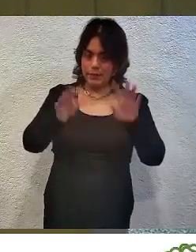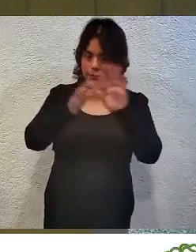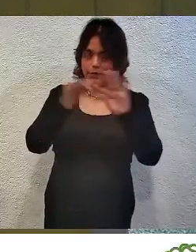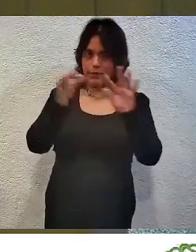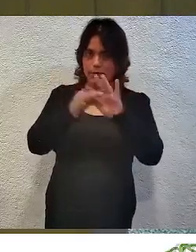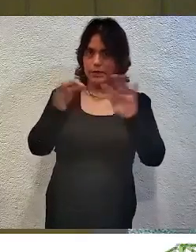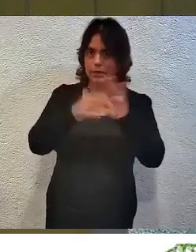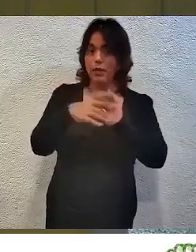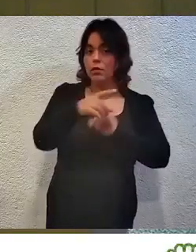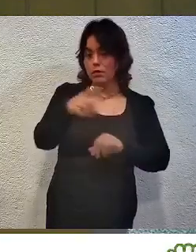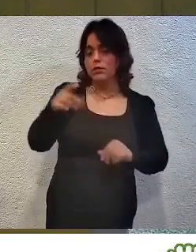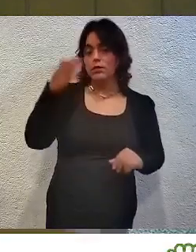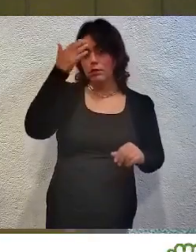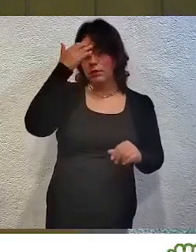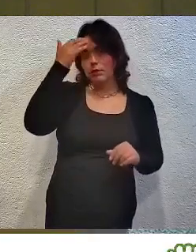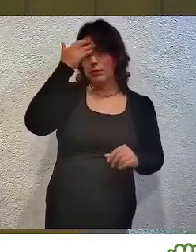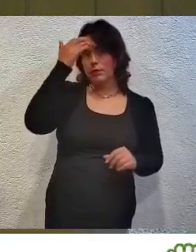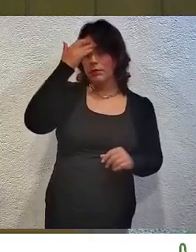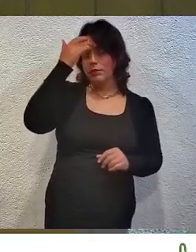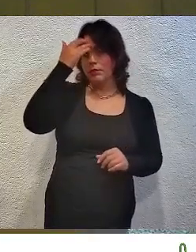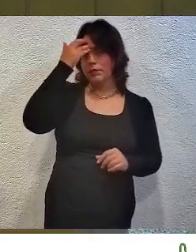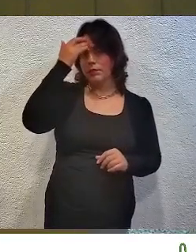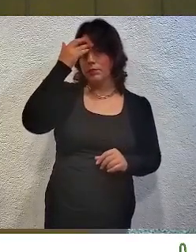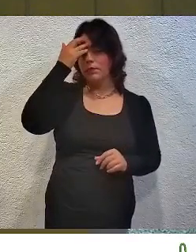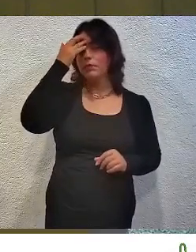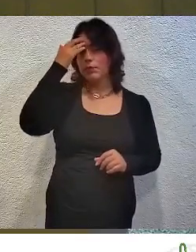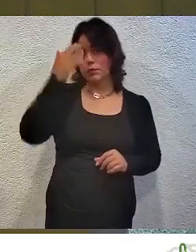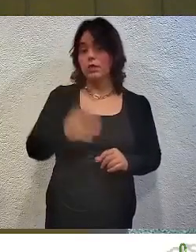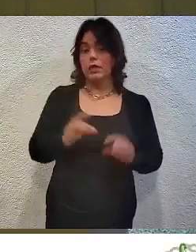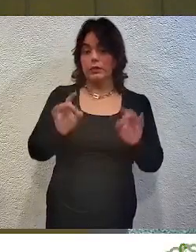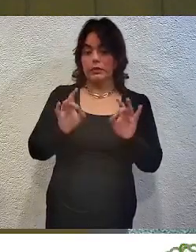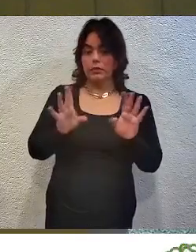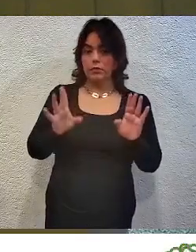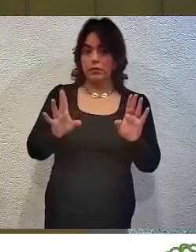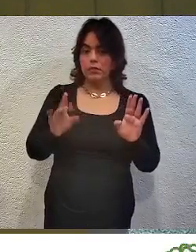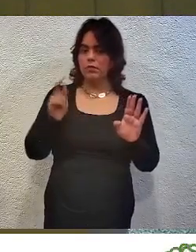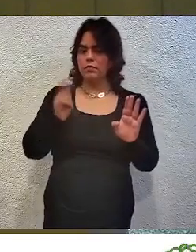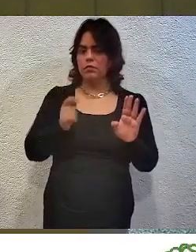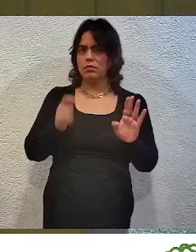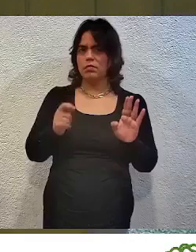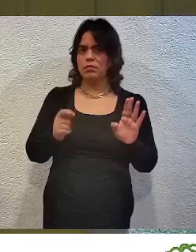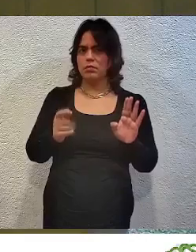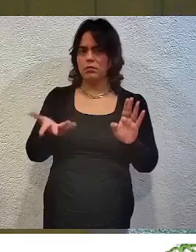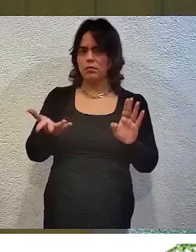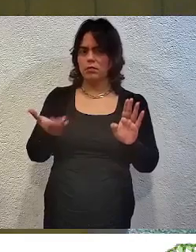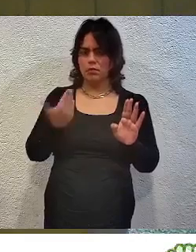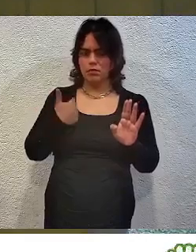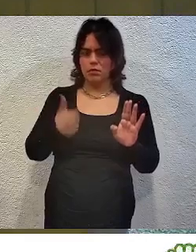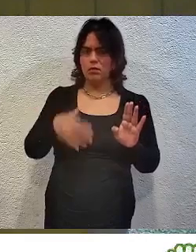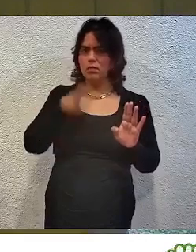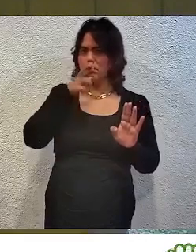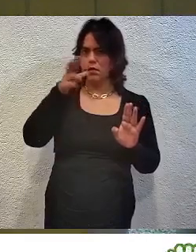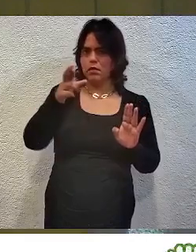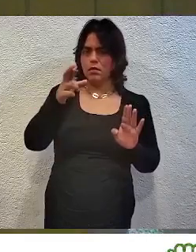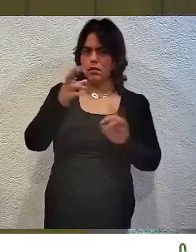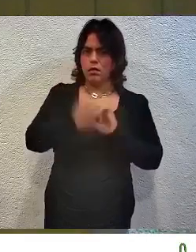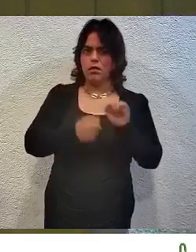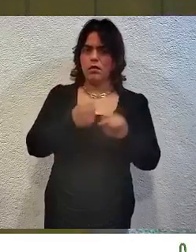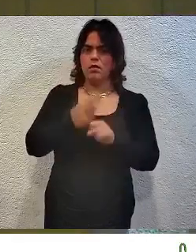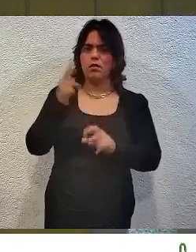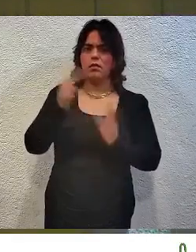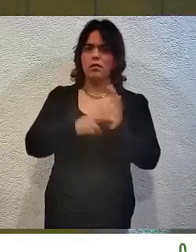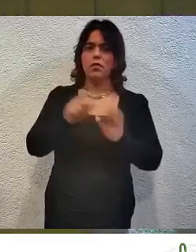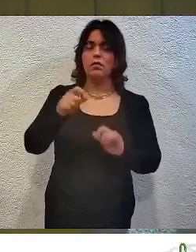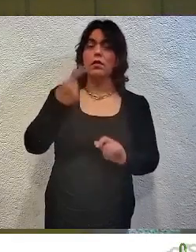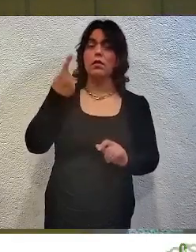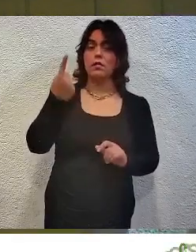a conocer, porque es un asunto que desde que nosotros resolvimos en el año de 2021